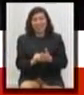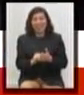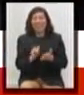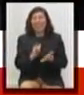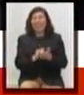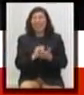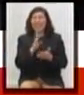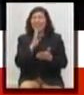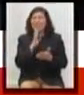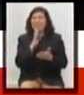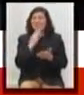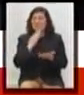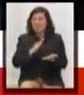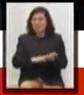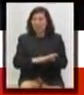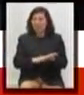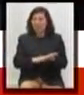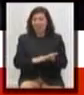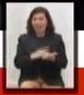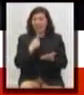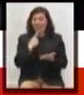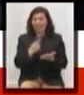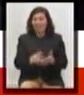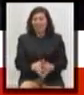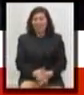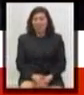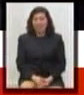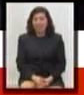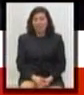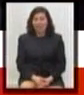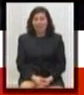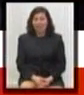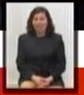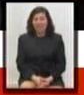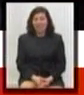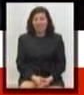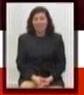qué es lo que está mal en lo que acaba de mencionar. Lo que le acabo de...